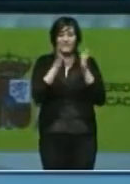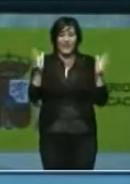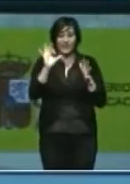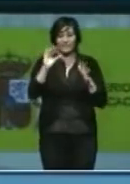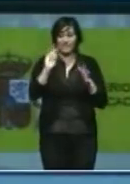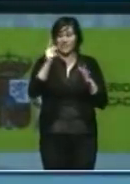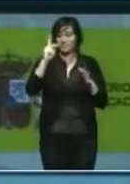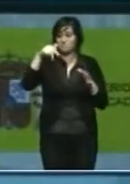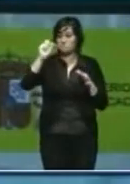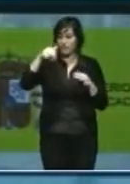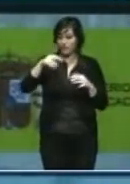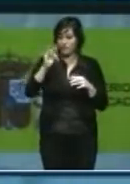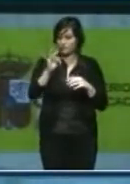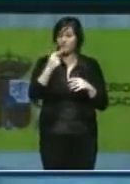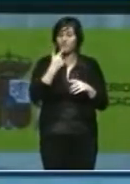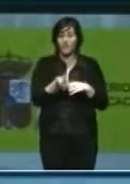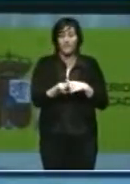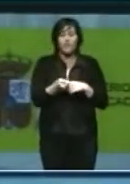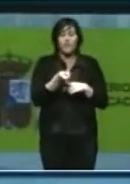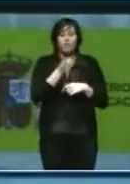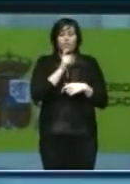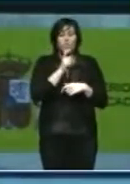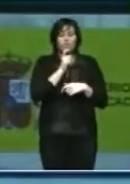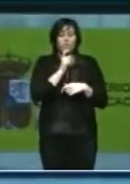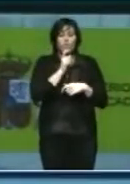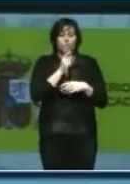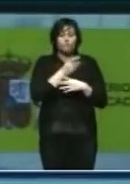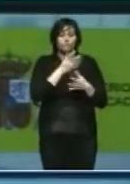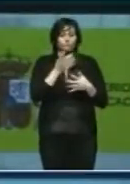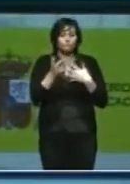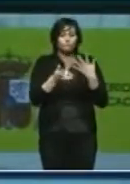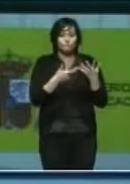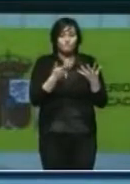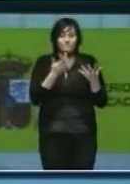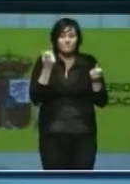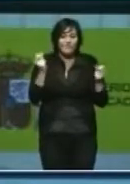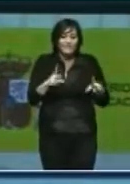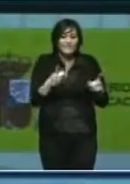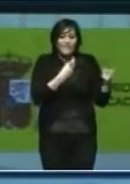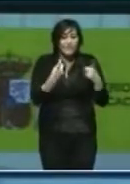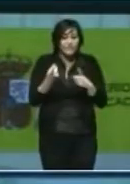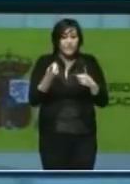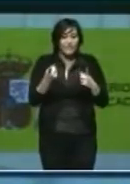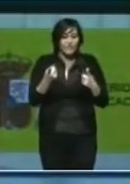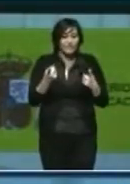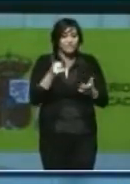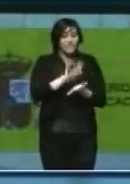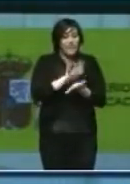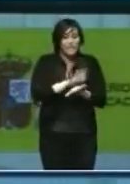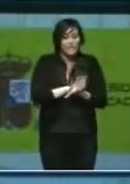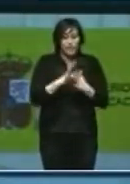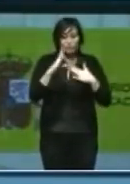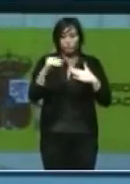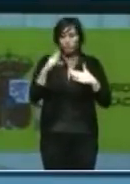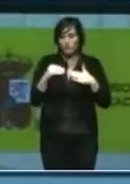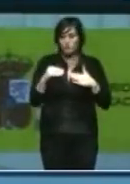el cual él establece como, bueno, pues sin necesidad de sacrificar la tranquilidad de los